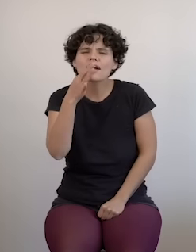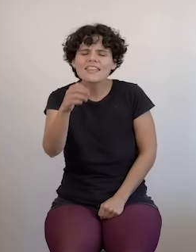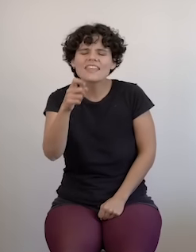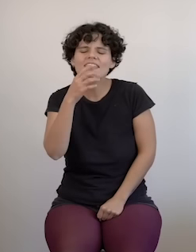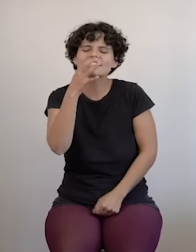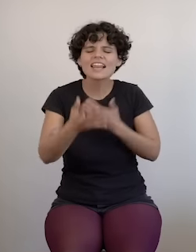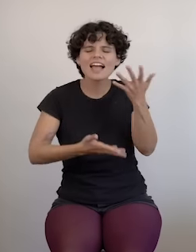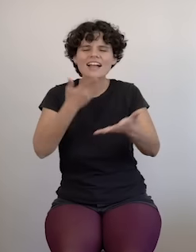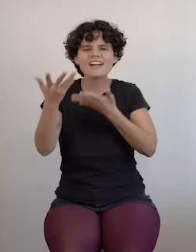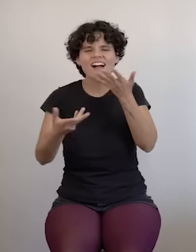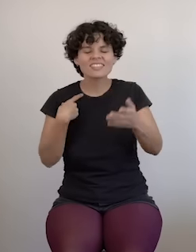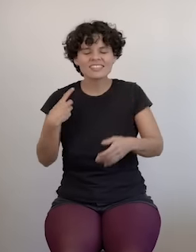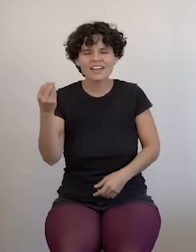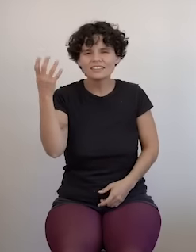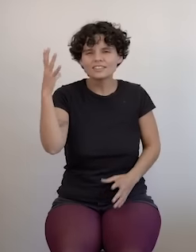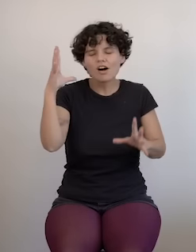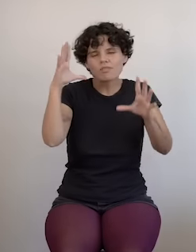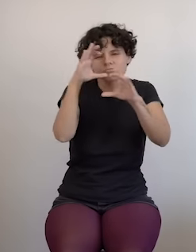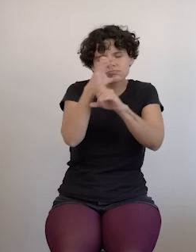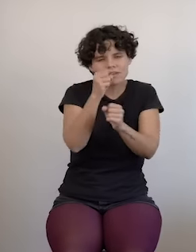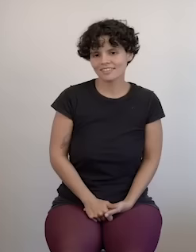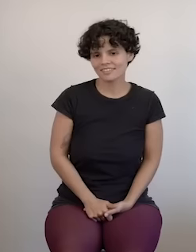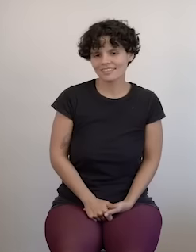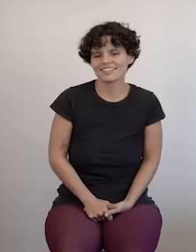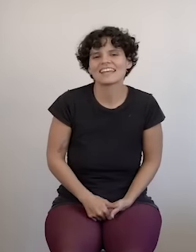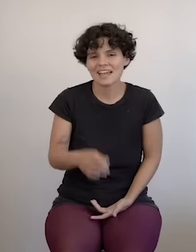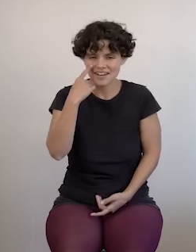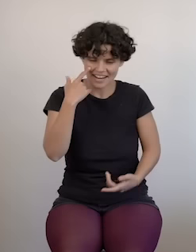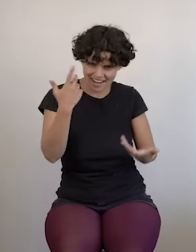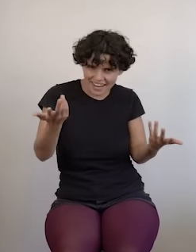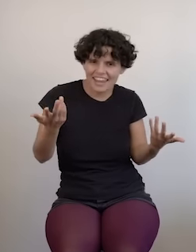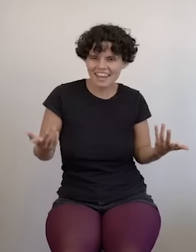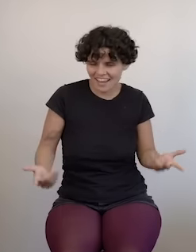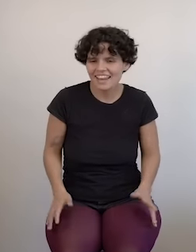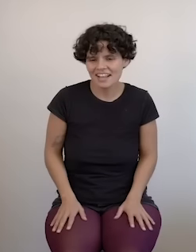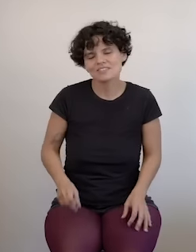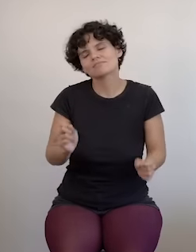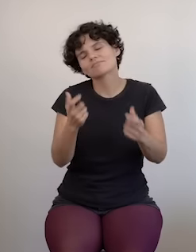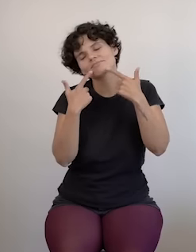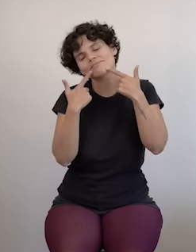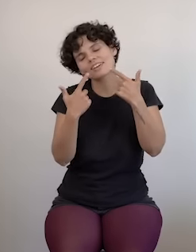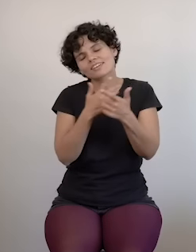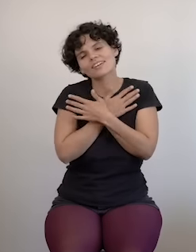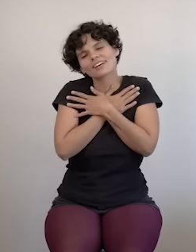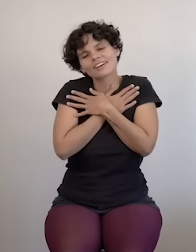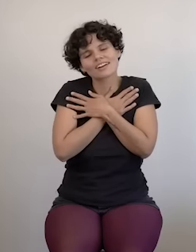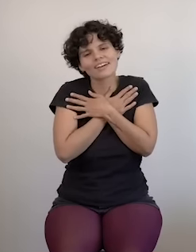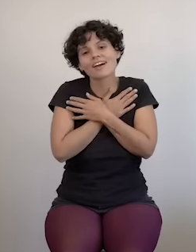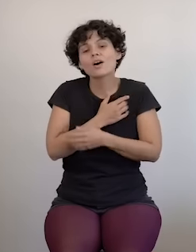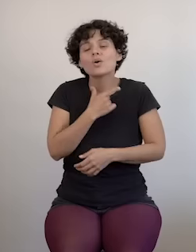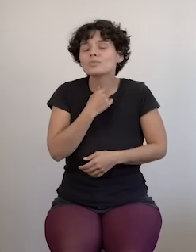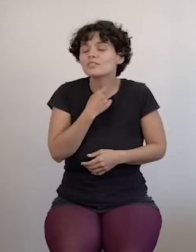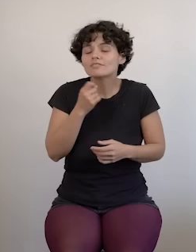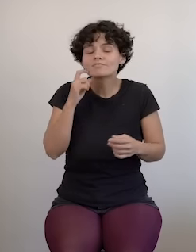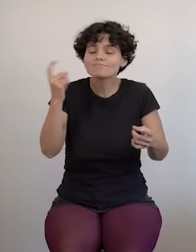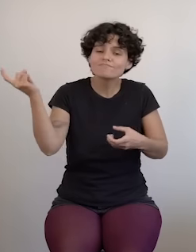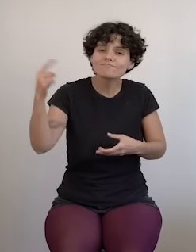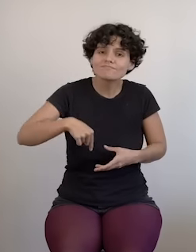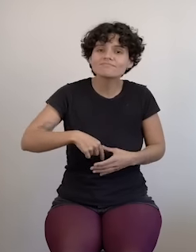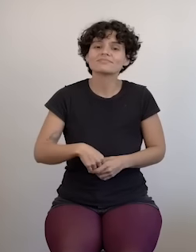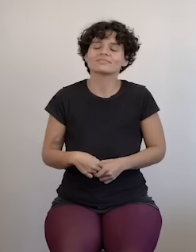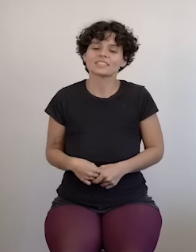le dicen? Ah, el que canta el mal. Oh, soy de shows. Mira, bacán, hermanito, fue un